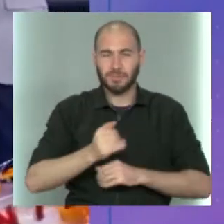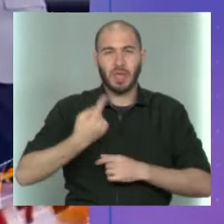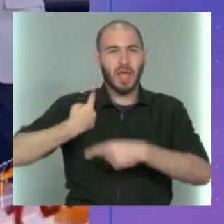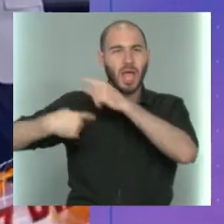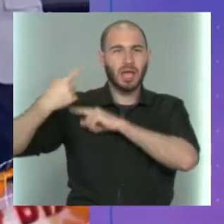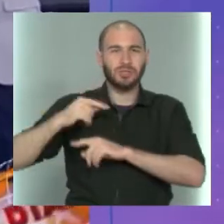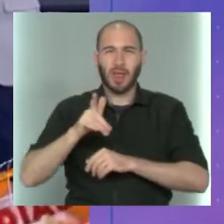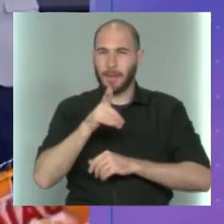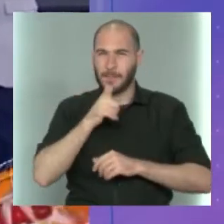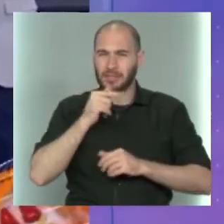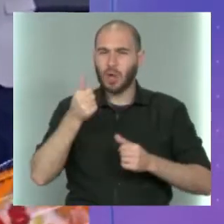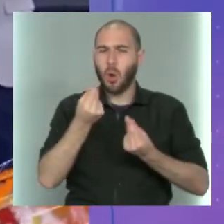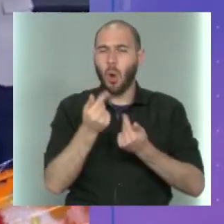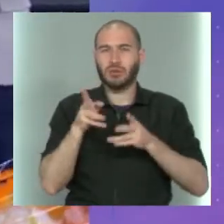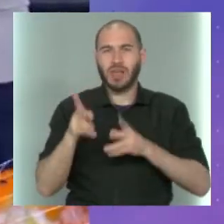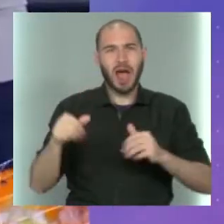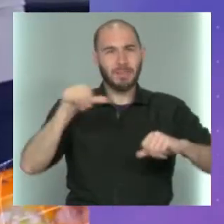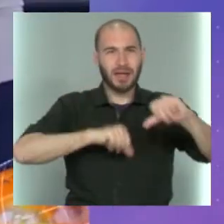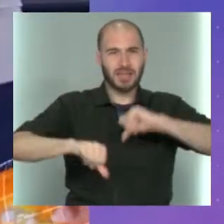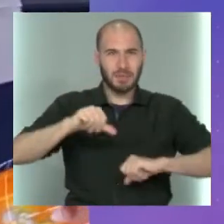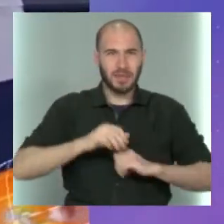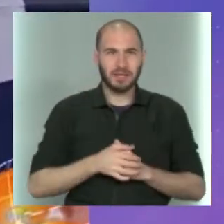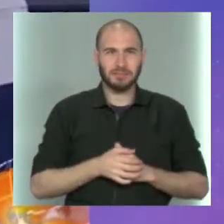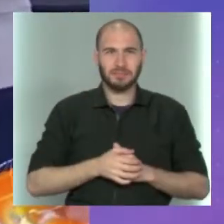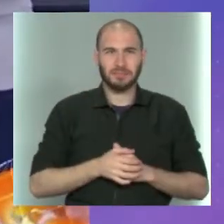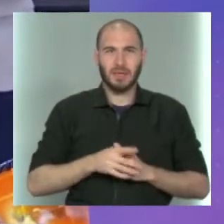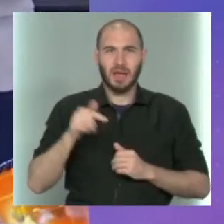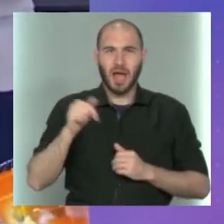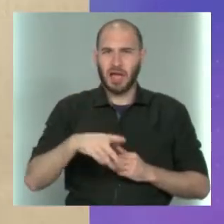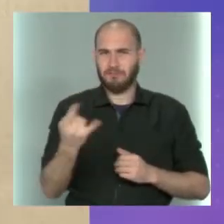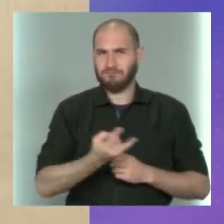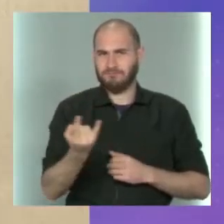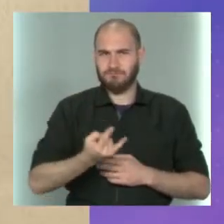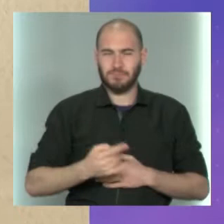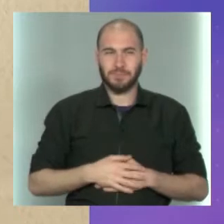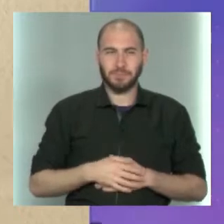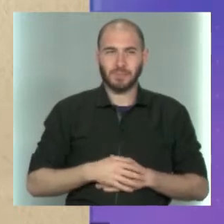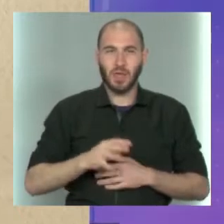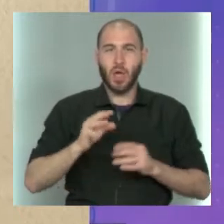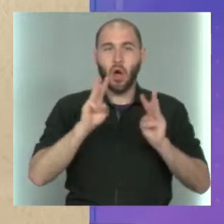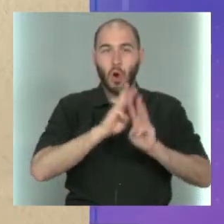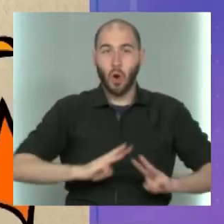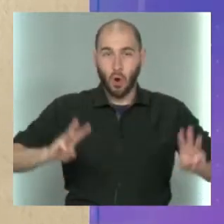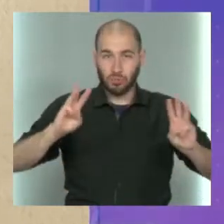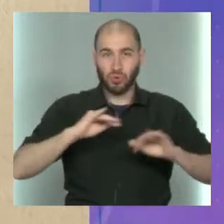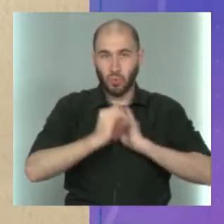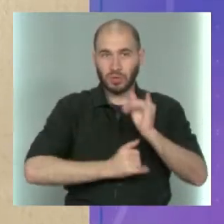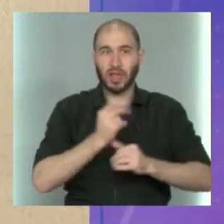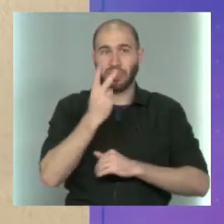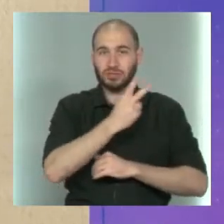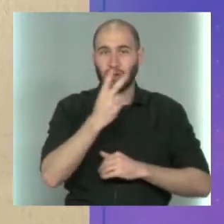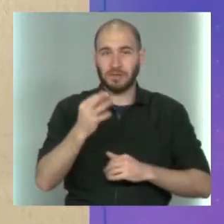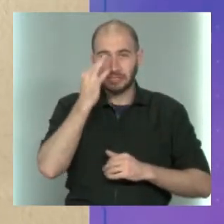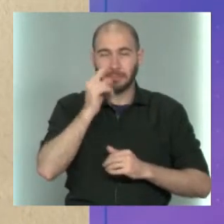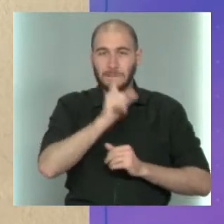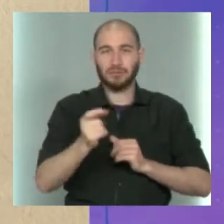historia del supuesto uso de armamento químico ha sido un montaje. Según la ONU, 220.000